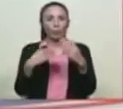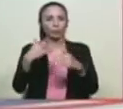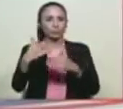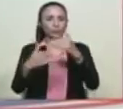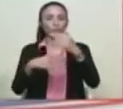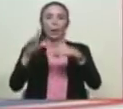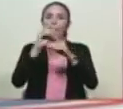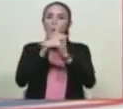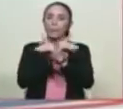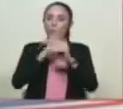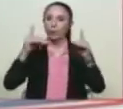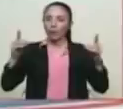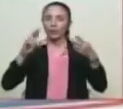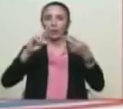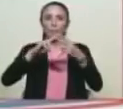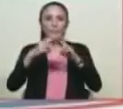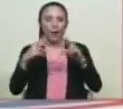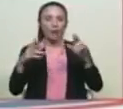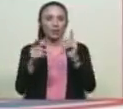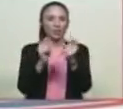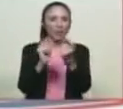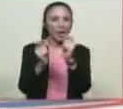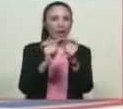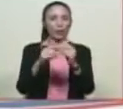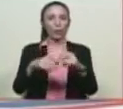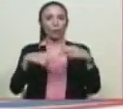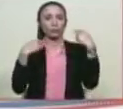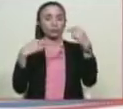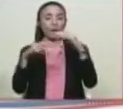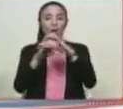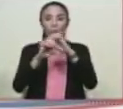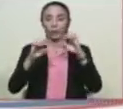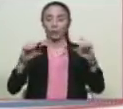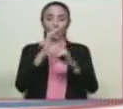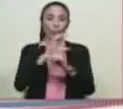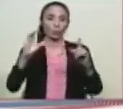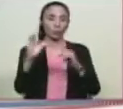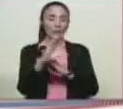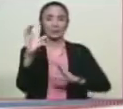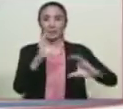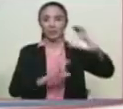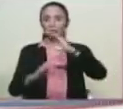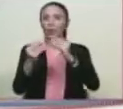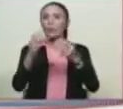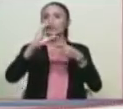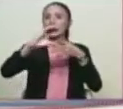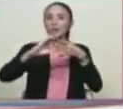paz, democrática, dialogante, de alto nivel educativo, cultural, científico,